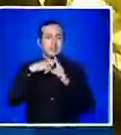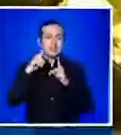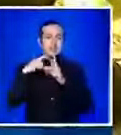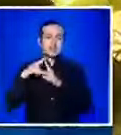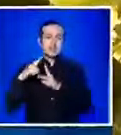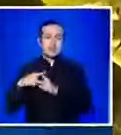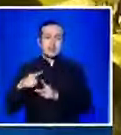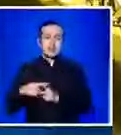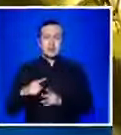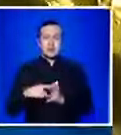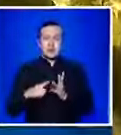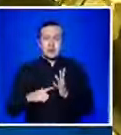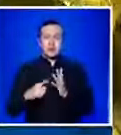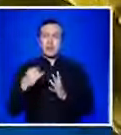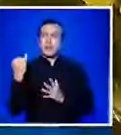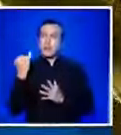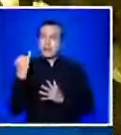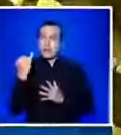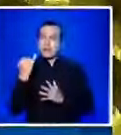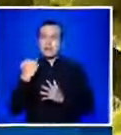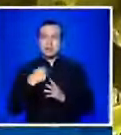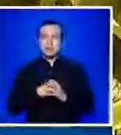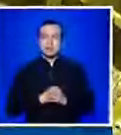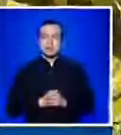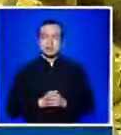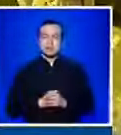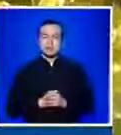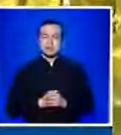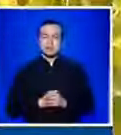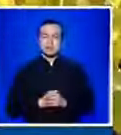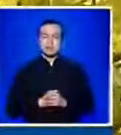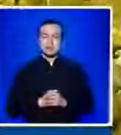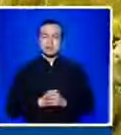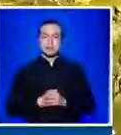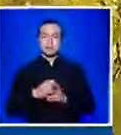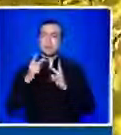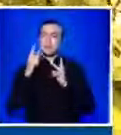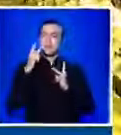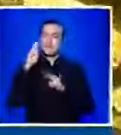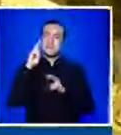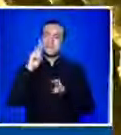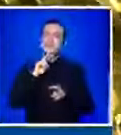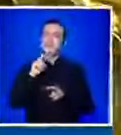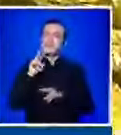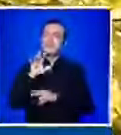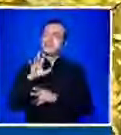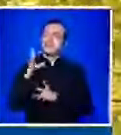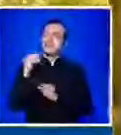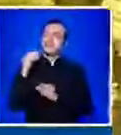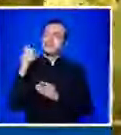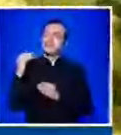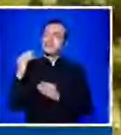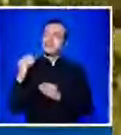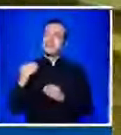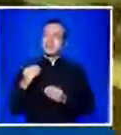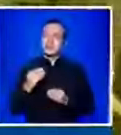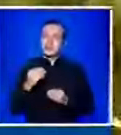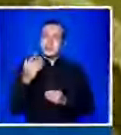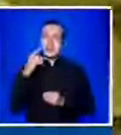¿cuál más? El verde. Acá vamos a cosechar, miren ustedes la cantidad, este ya